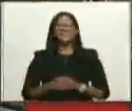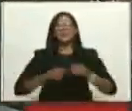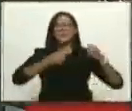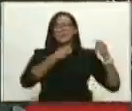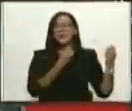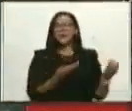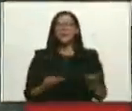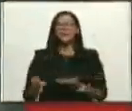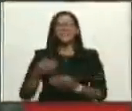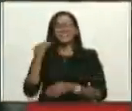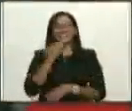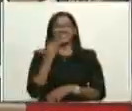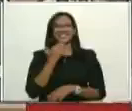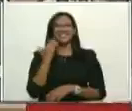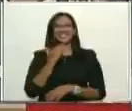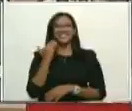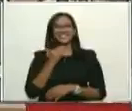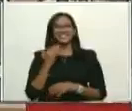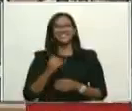bienvenidos.